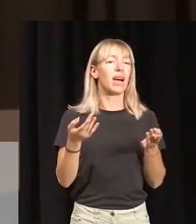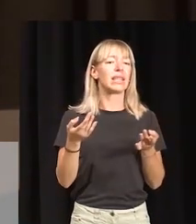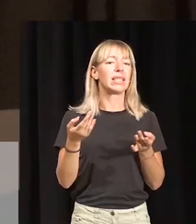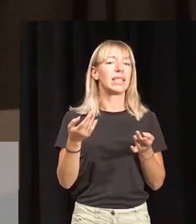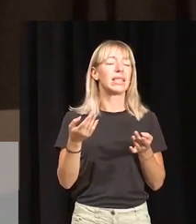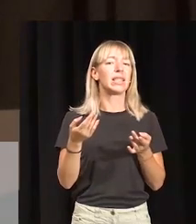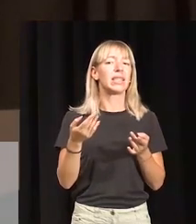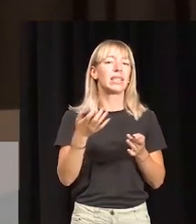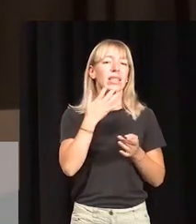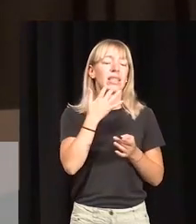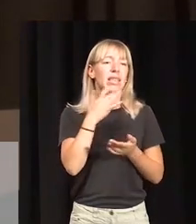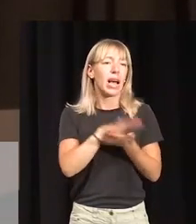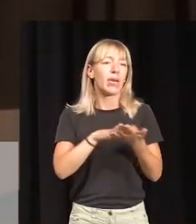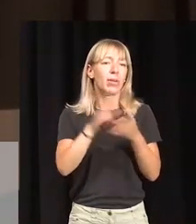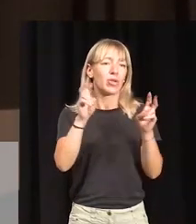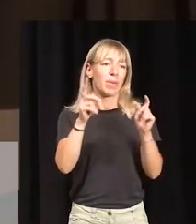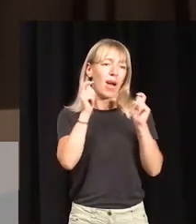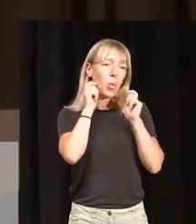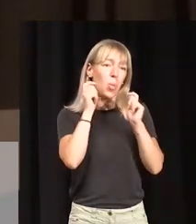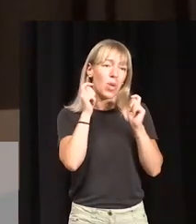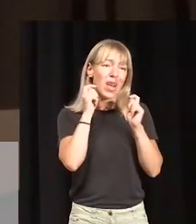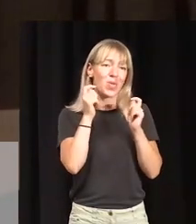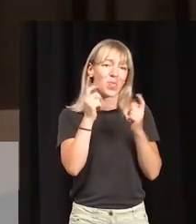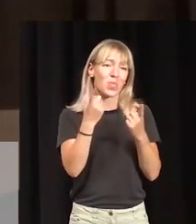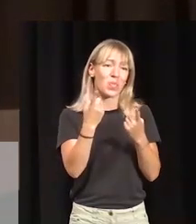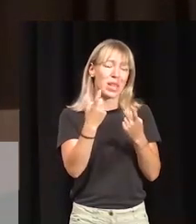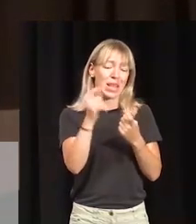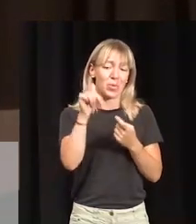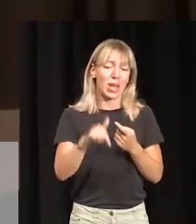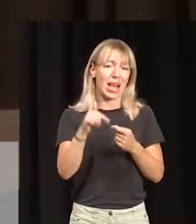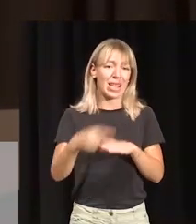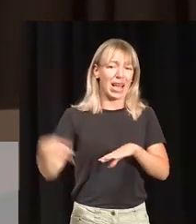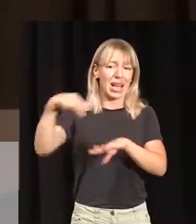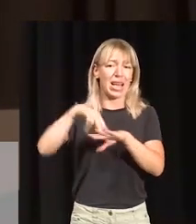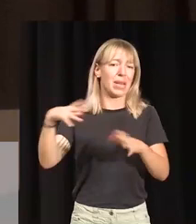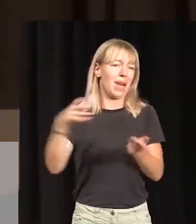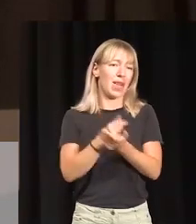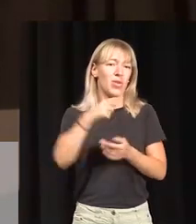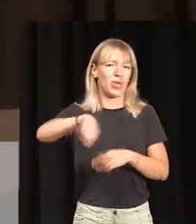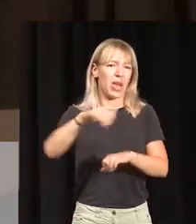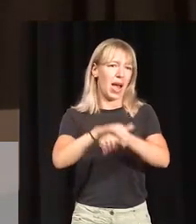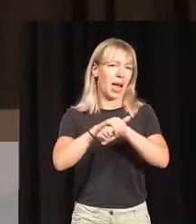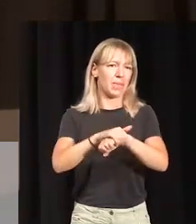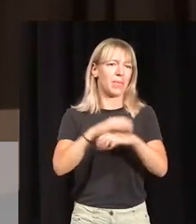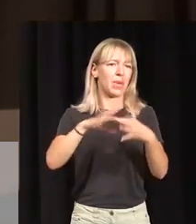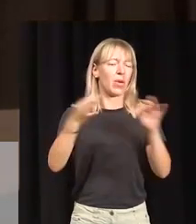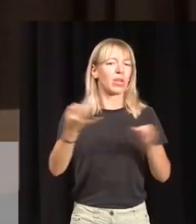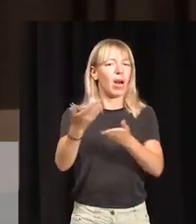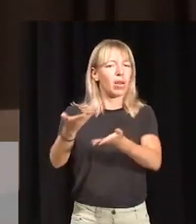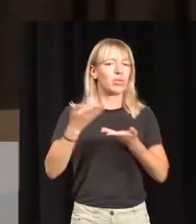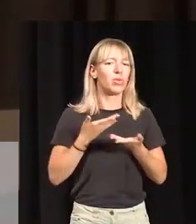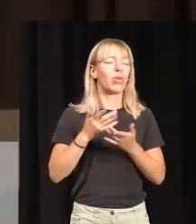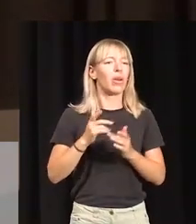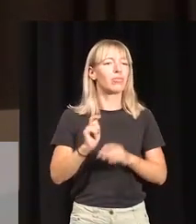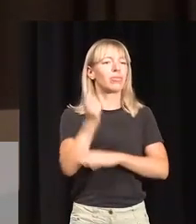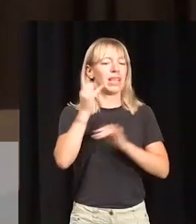y si hablamos de cumpleaños, necesitamos aquí arriba a todos estos amigos que nos habéis ayudado a